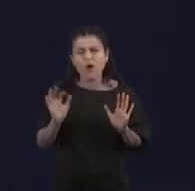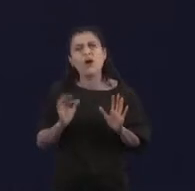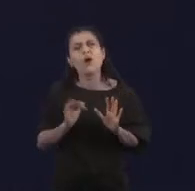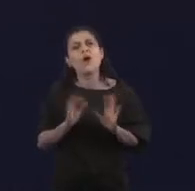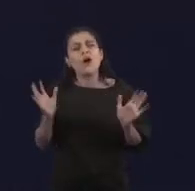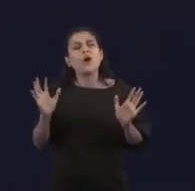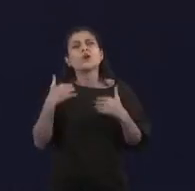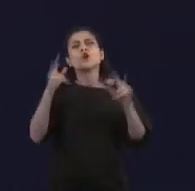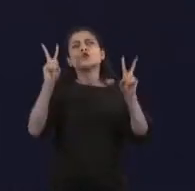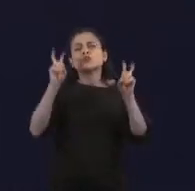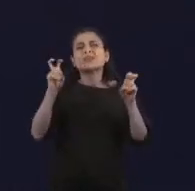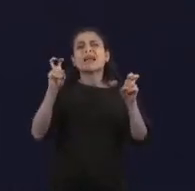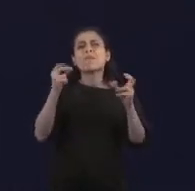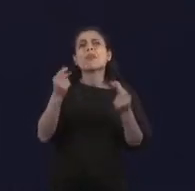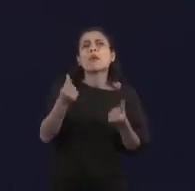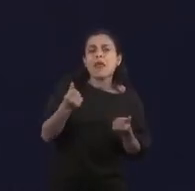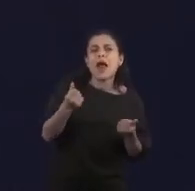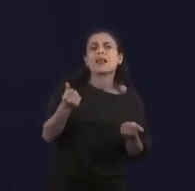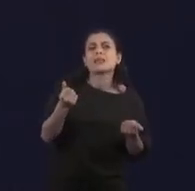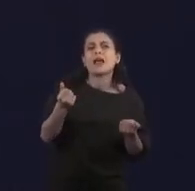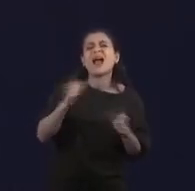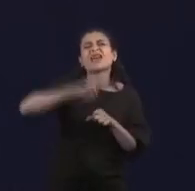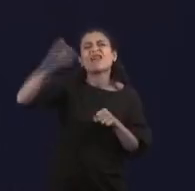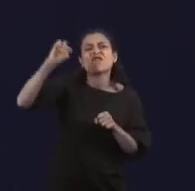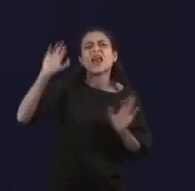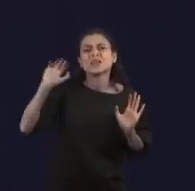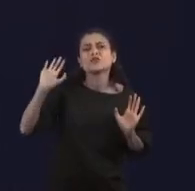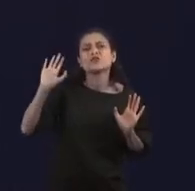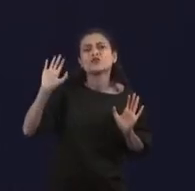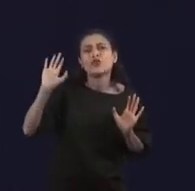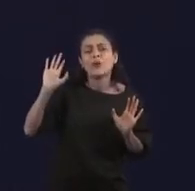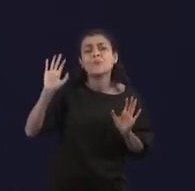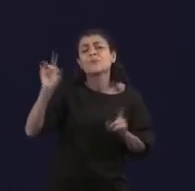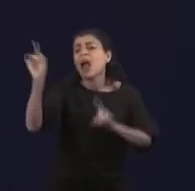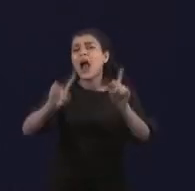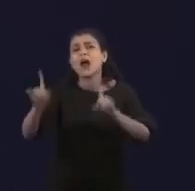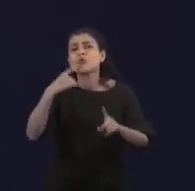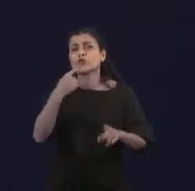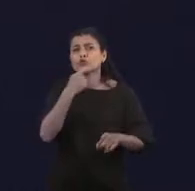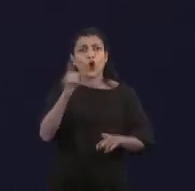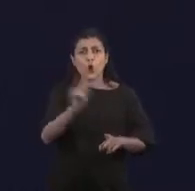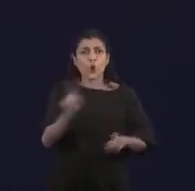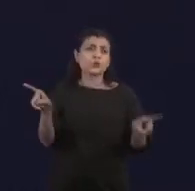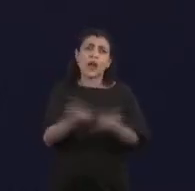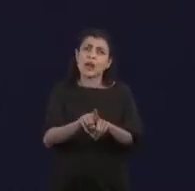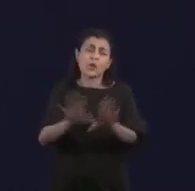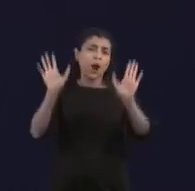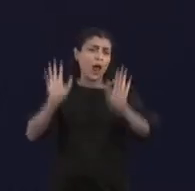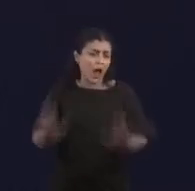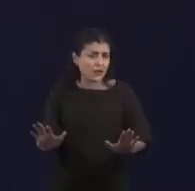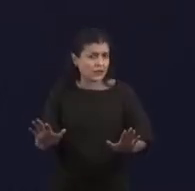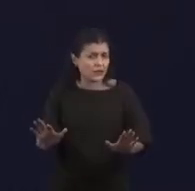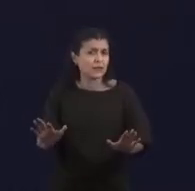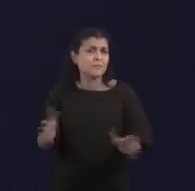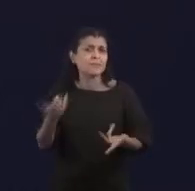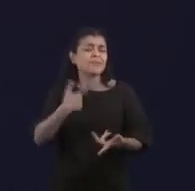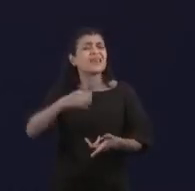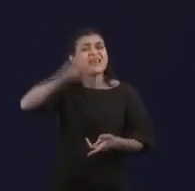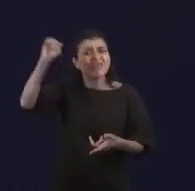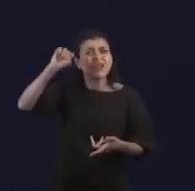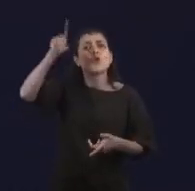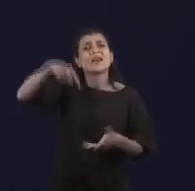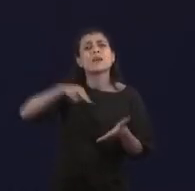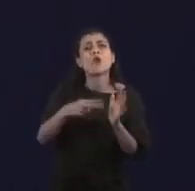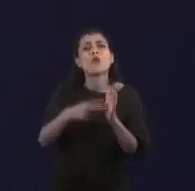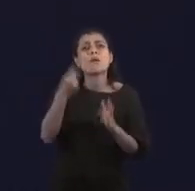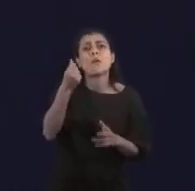al ser un tema monetario, el tema inflacionario, mal que le pese a muchos, y a ese problema